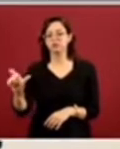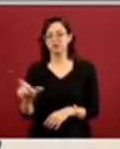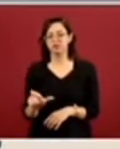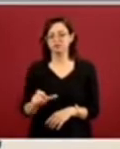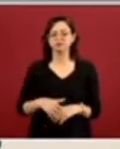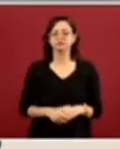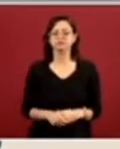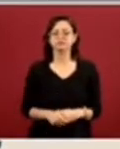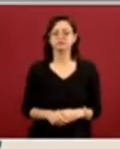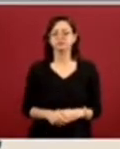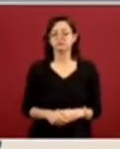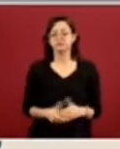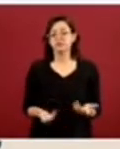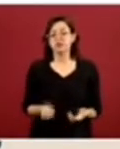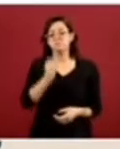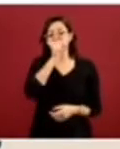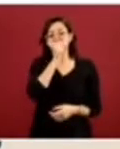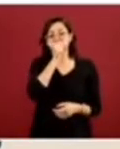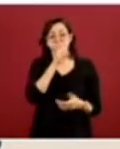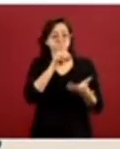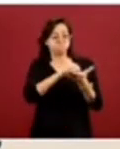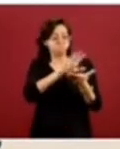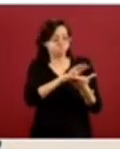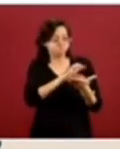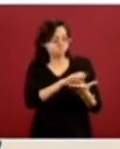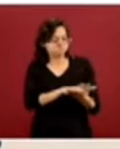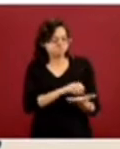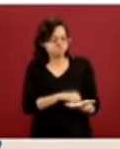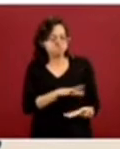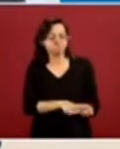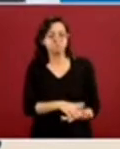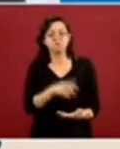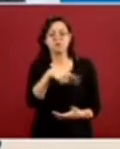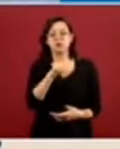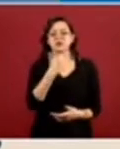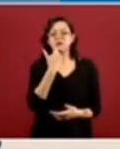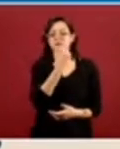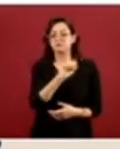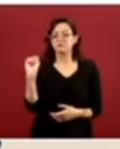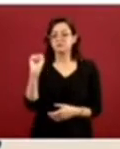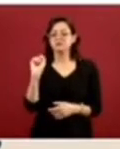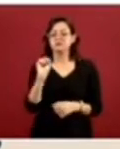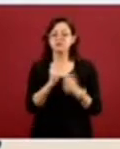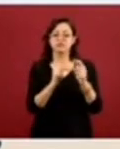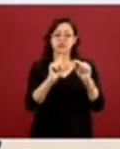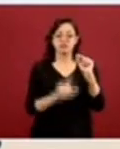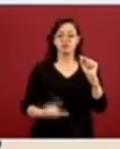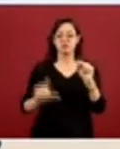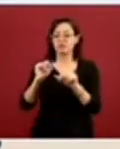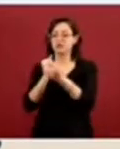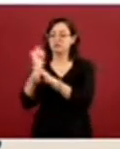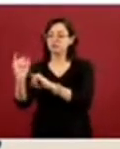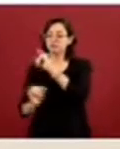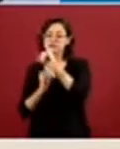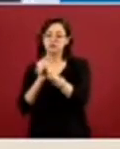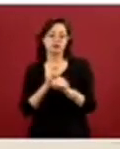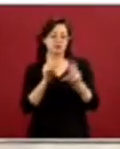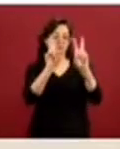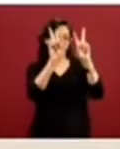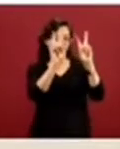Los contenidos fueron diseñados por un grupo de expertos nacionales e internacionales y contemplan las siguientes